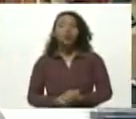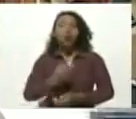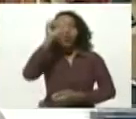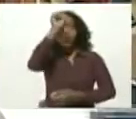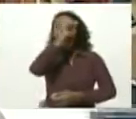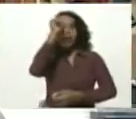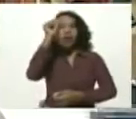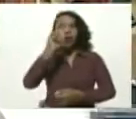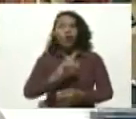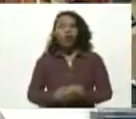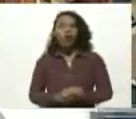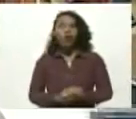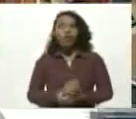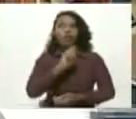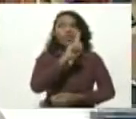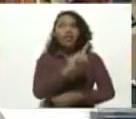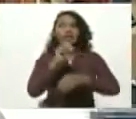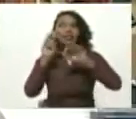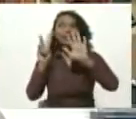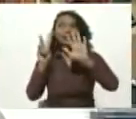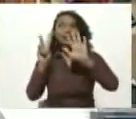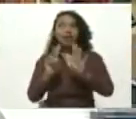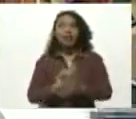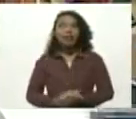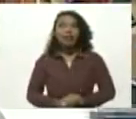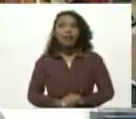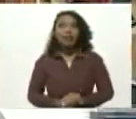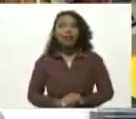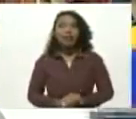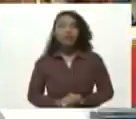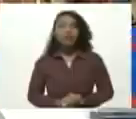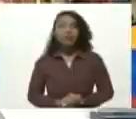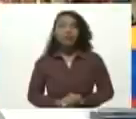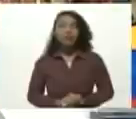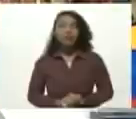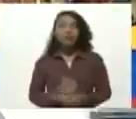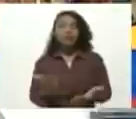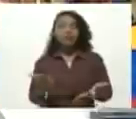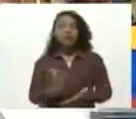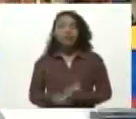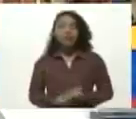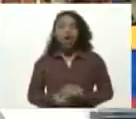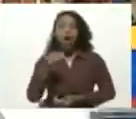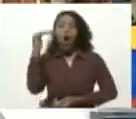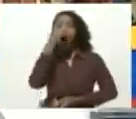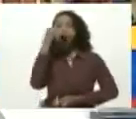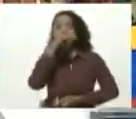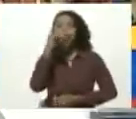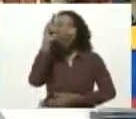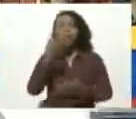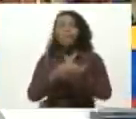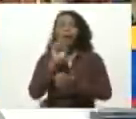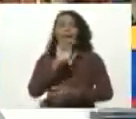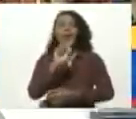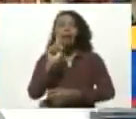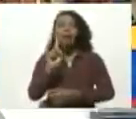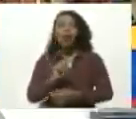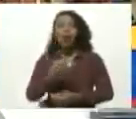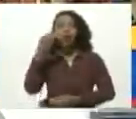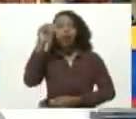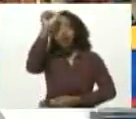Domingo 17 de octubre 2021.